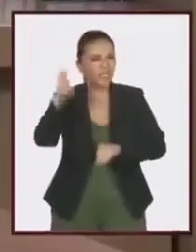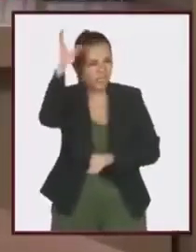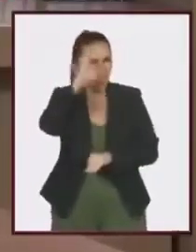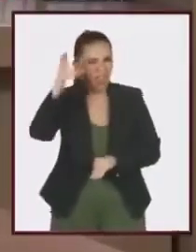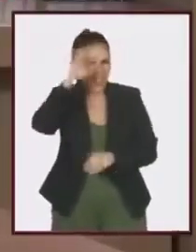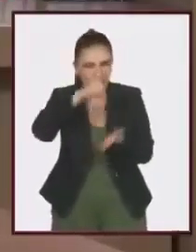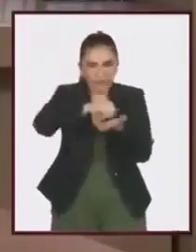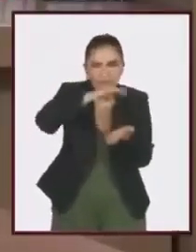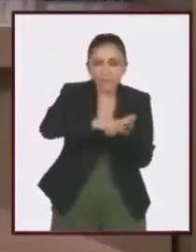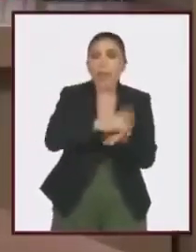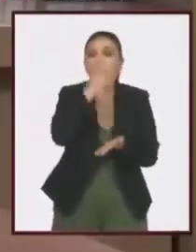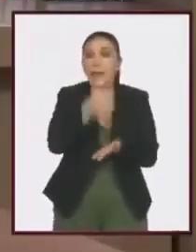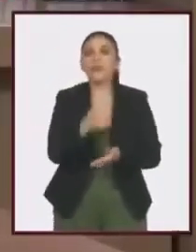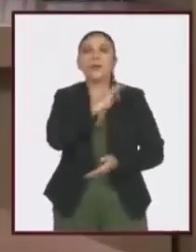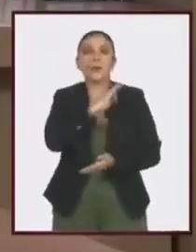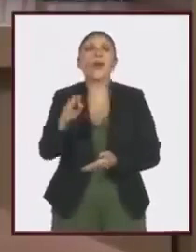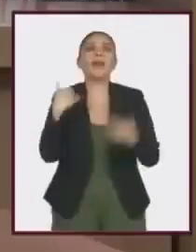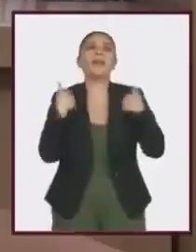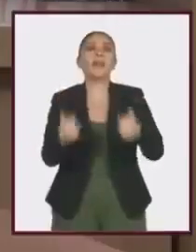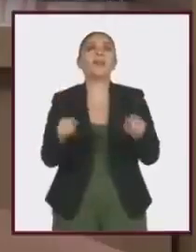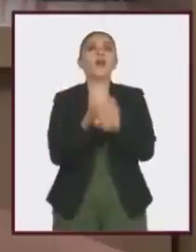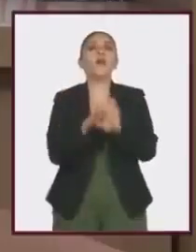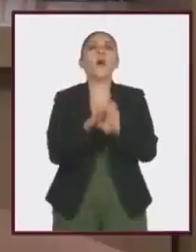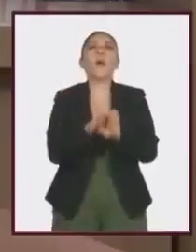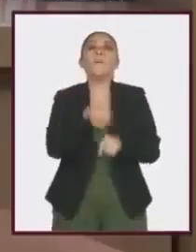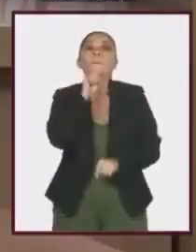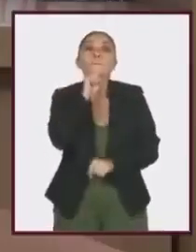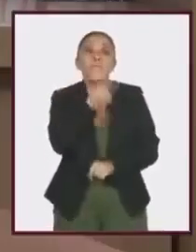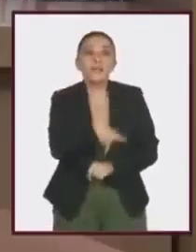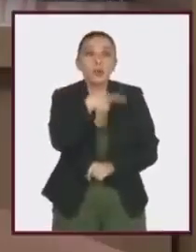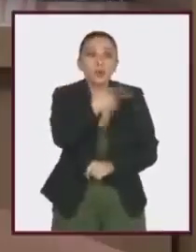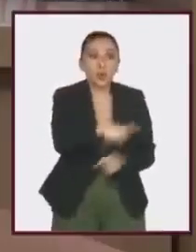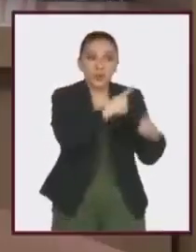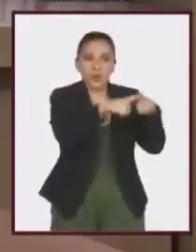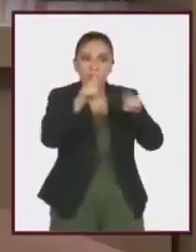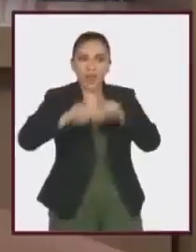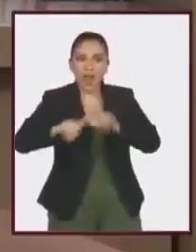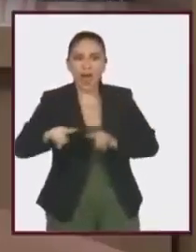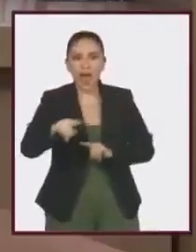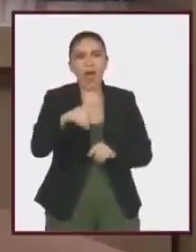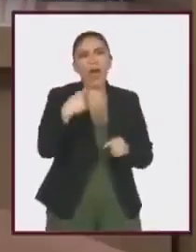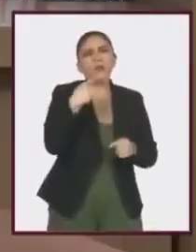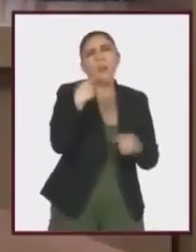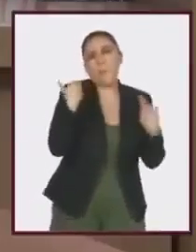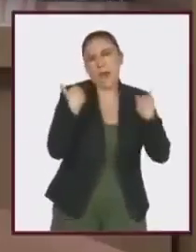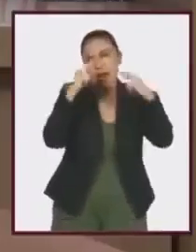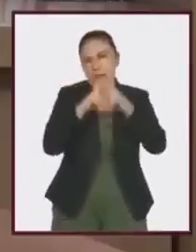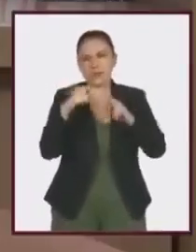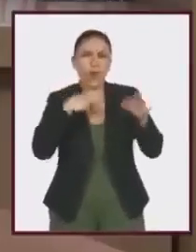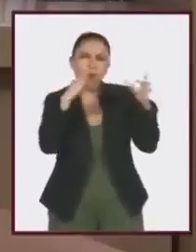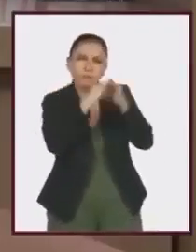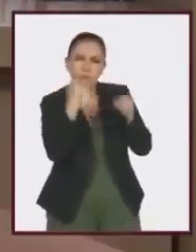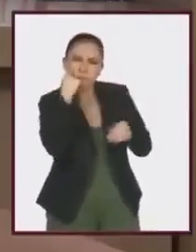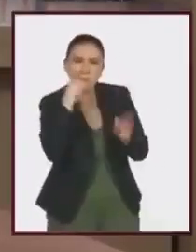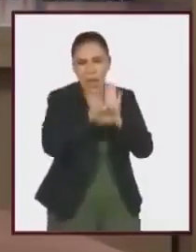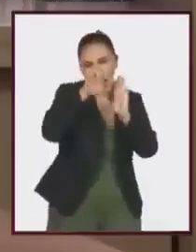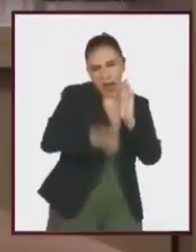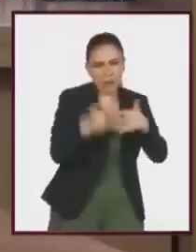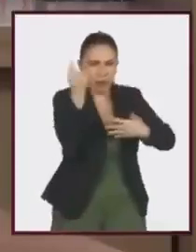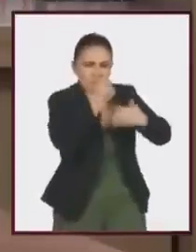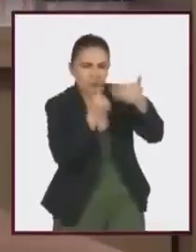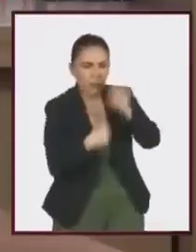que puedan precisamente a partir de las distintas situaciones que como docentes les planteamos, puedan